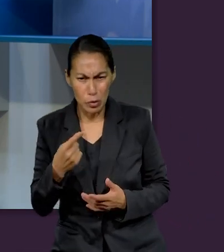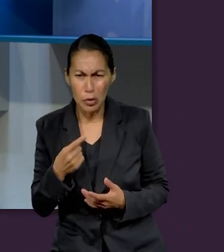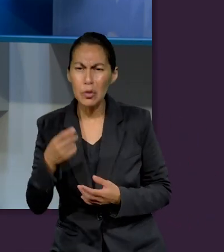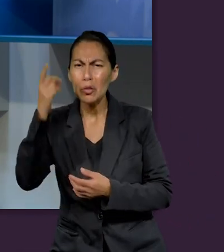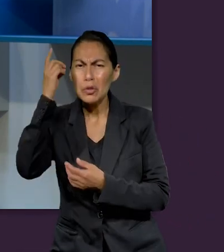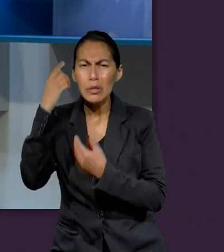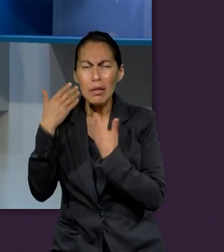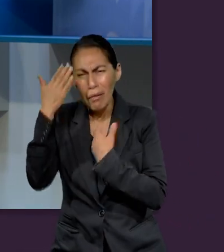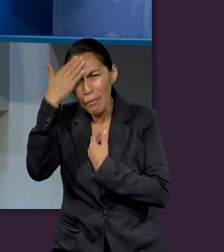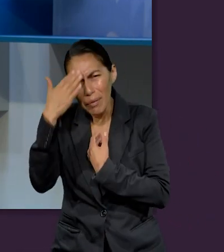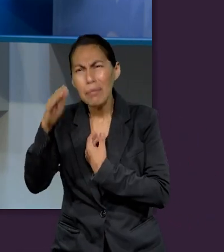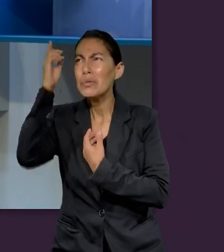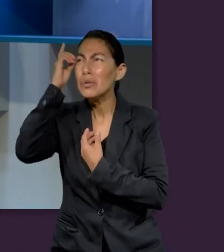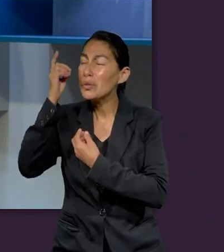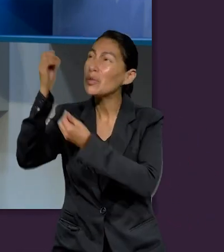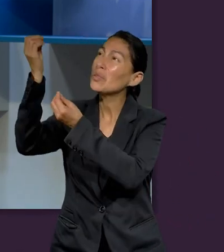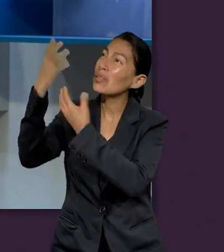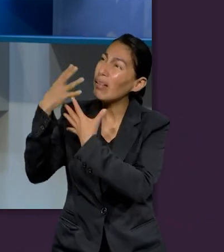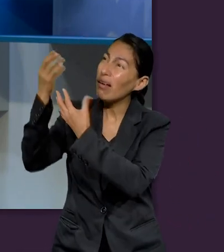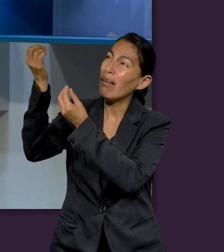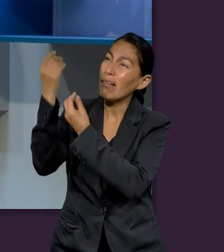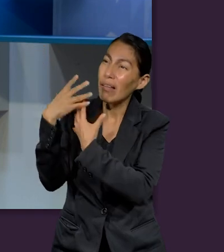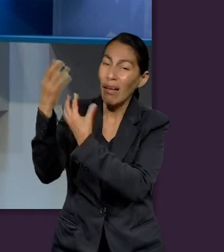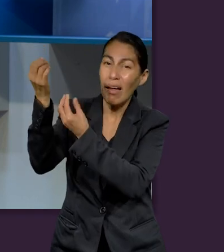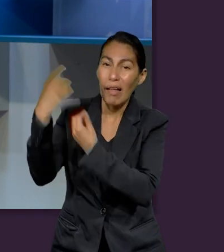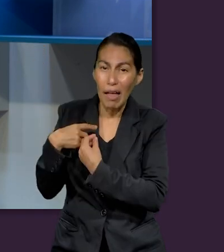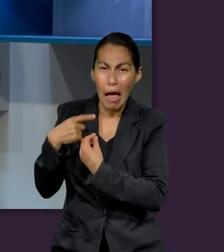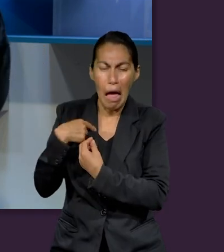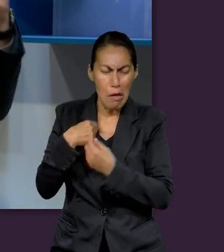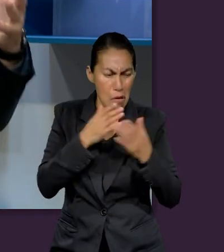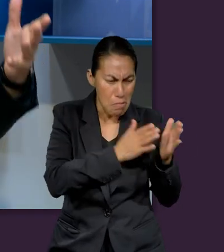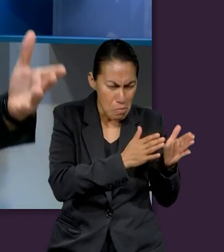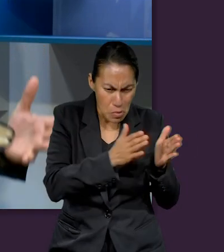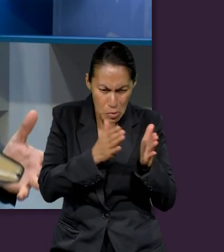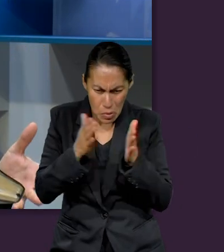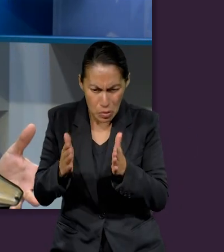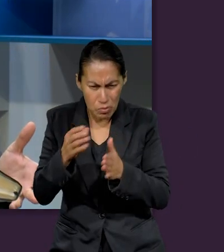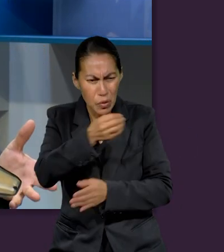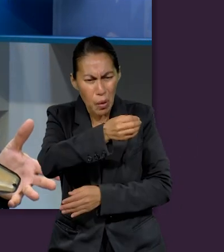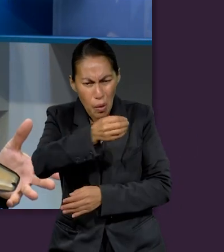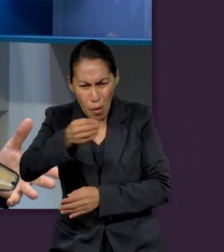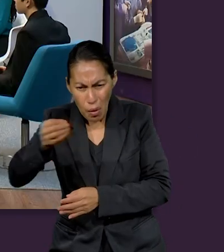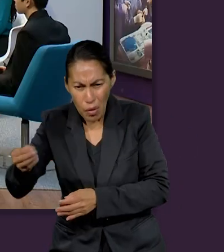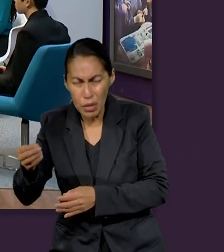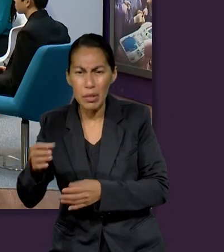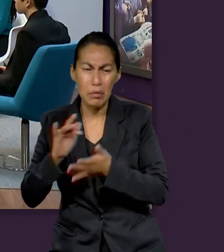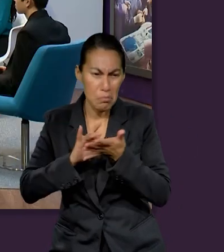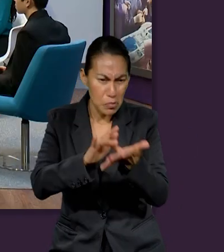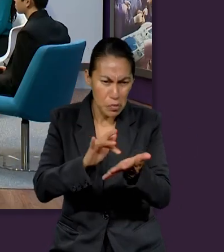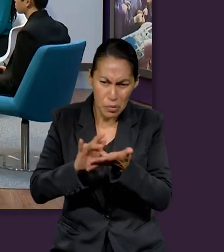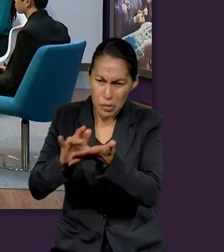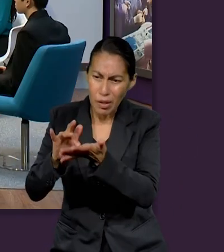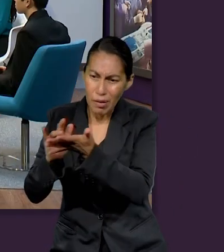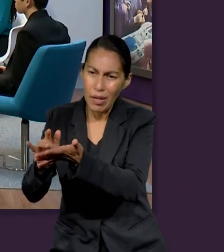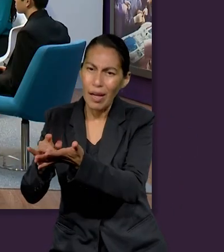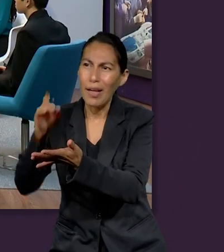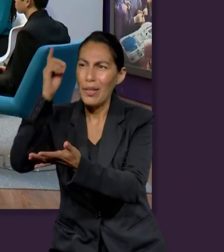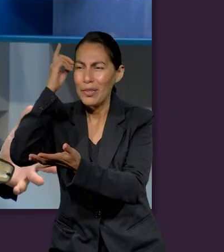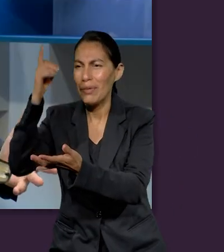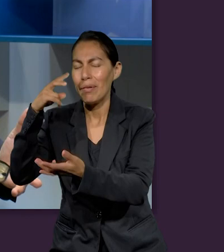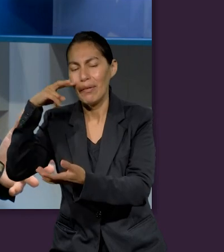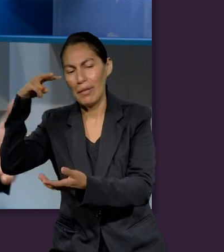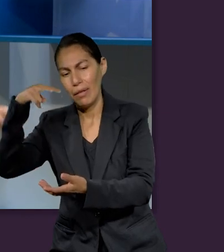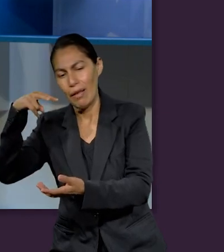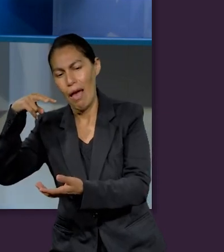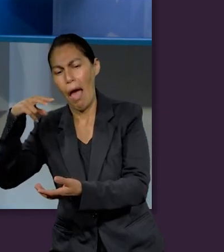dinero y entendemos que los recursos son de Dios y planificamos en todas las etapas de nuestra vida a Dios le va a parecer